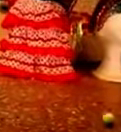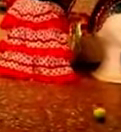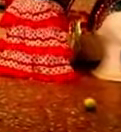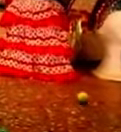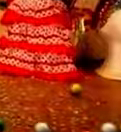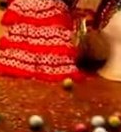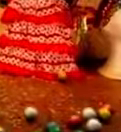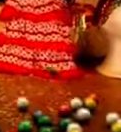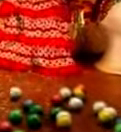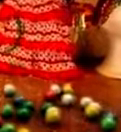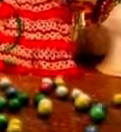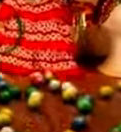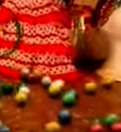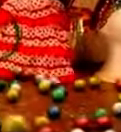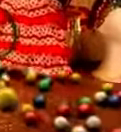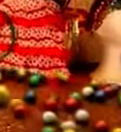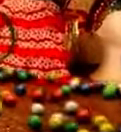Carnaval